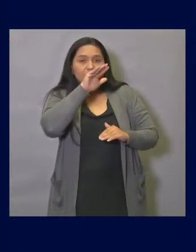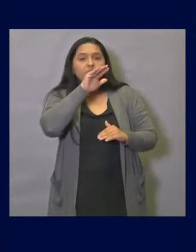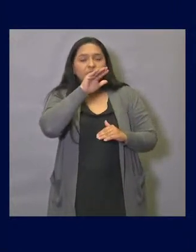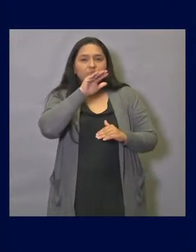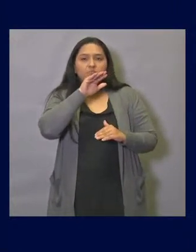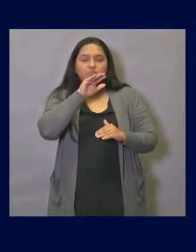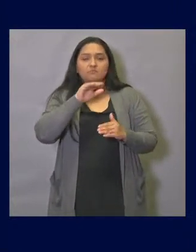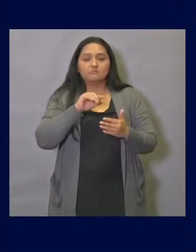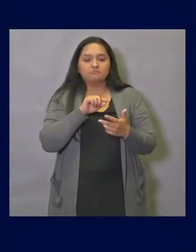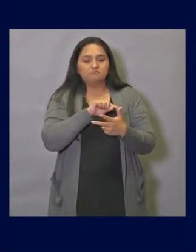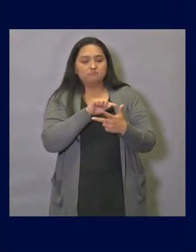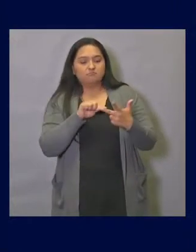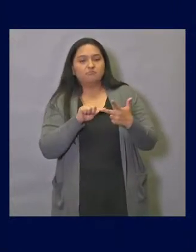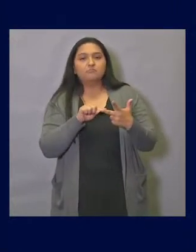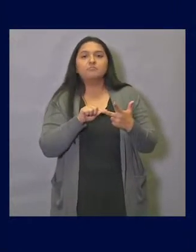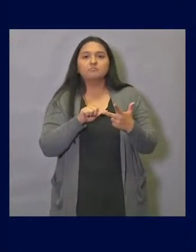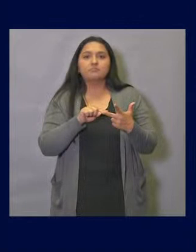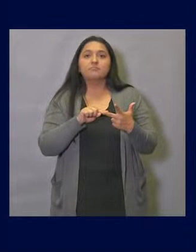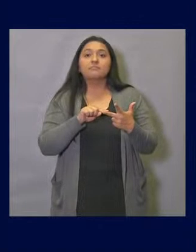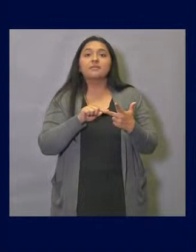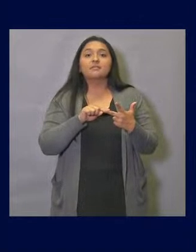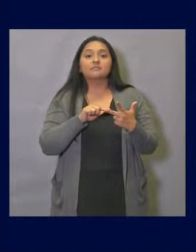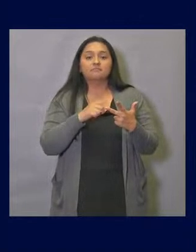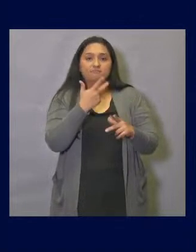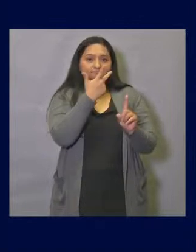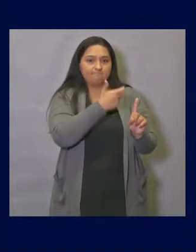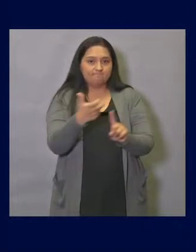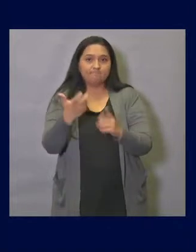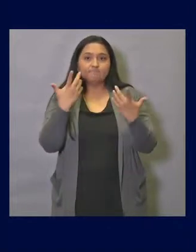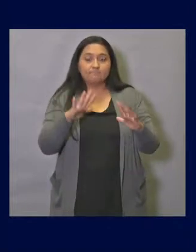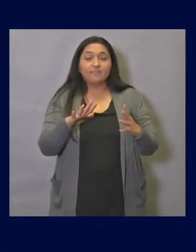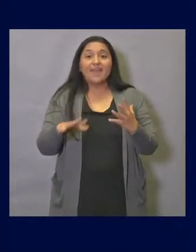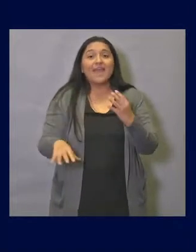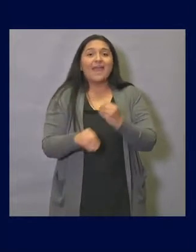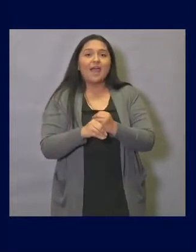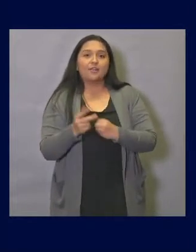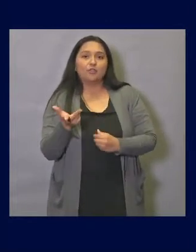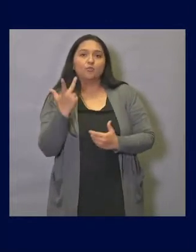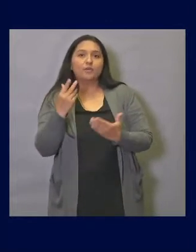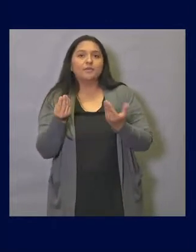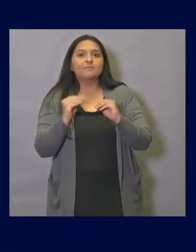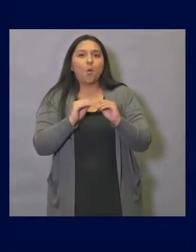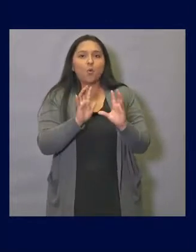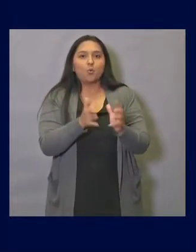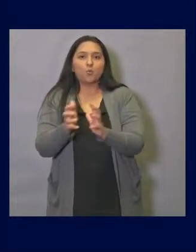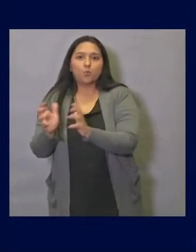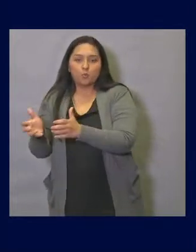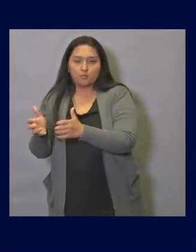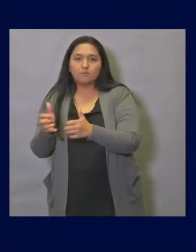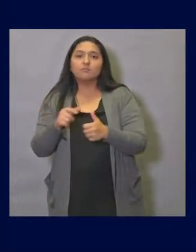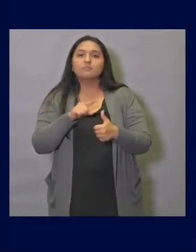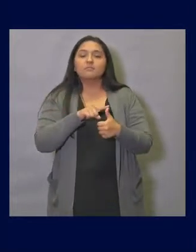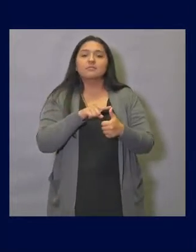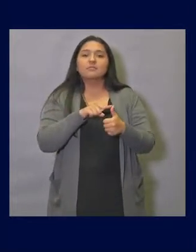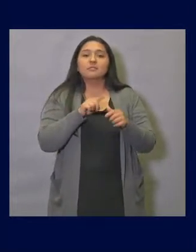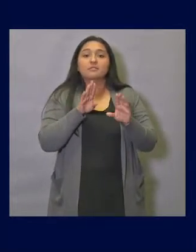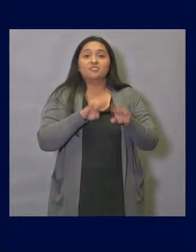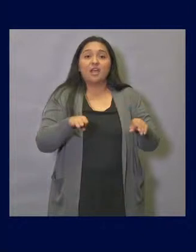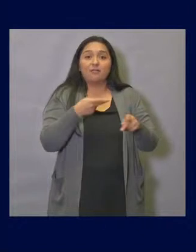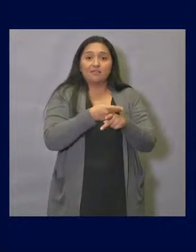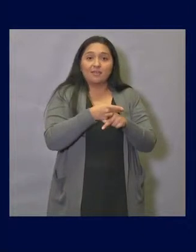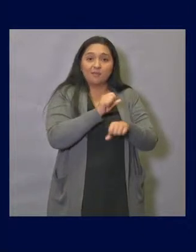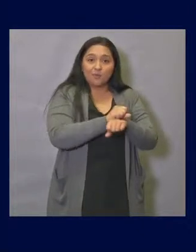esta semana, habrá 3 grupos adicionales que serán elegibles para la vacuna. Trabajadores de educación y cuidado